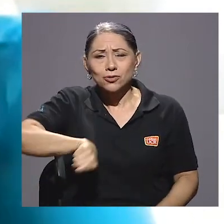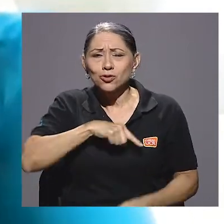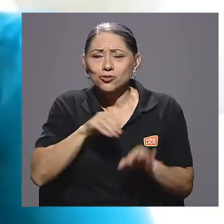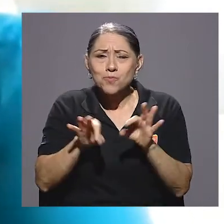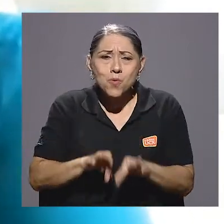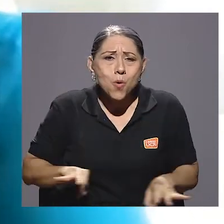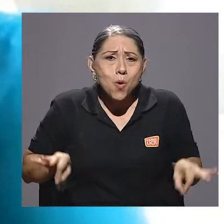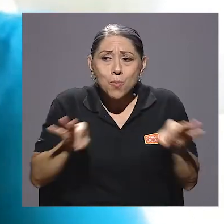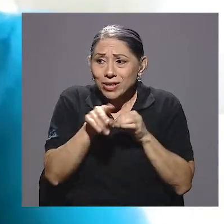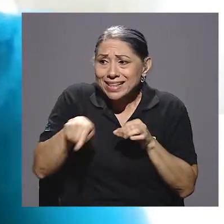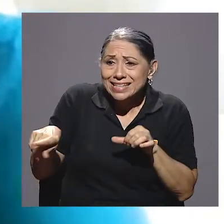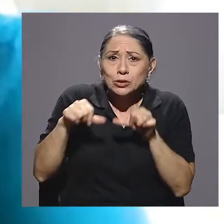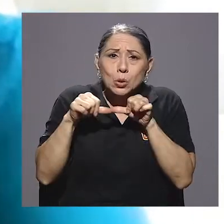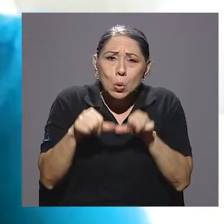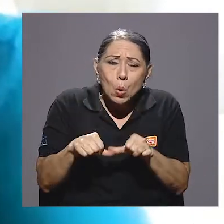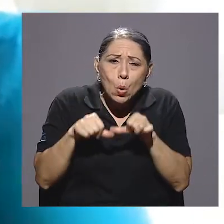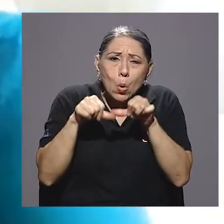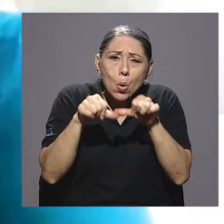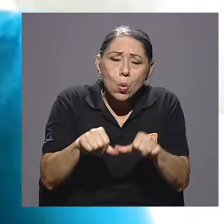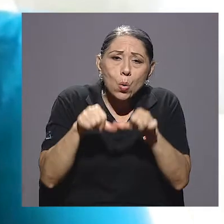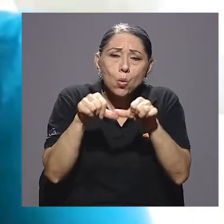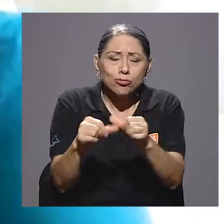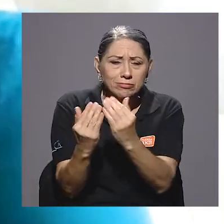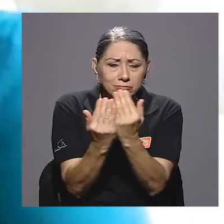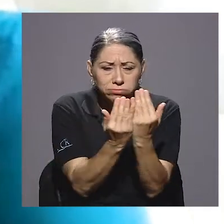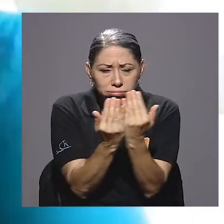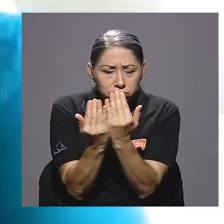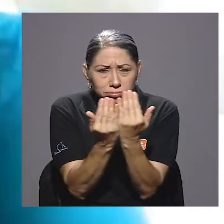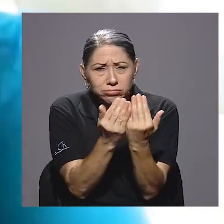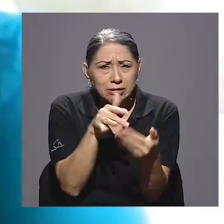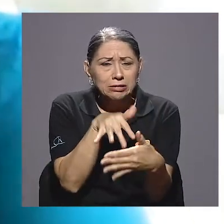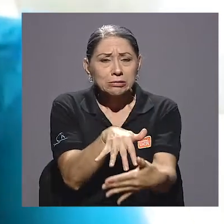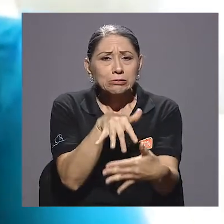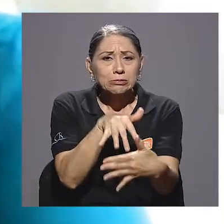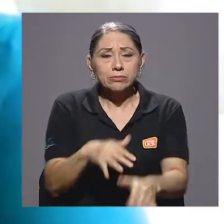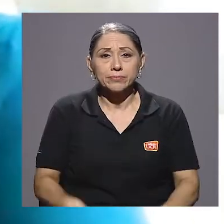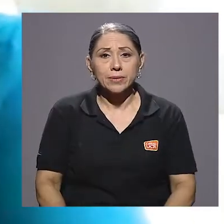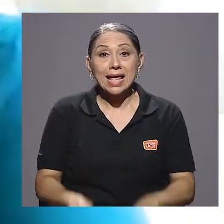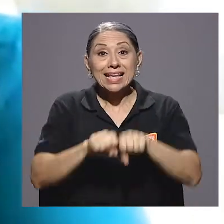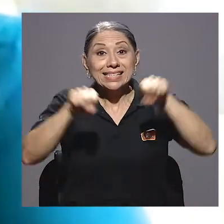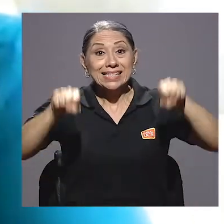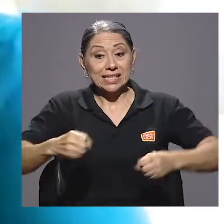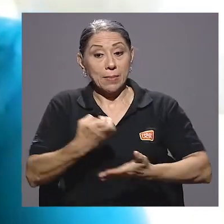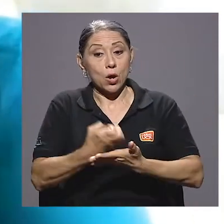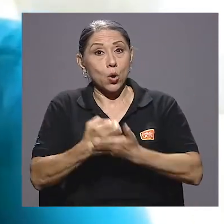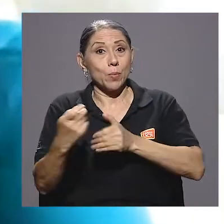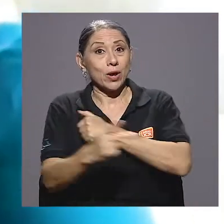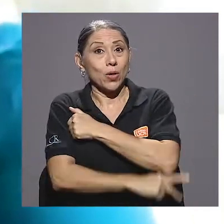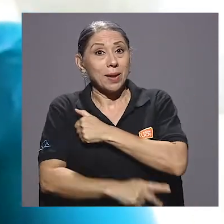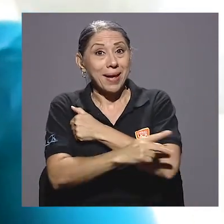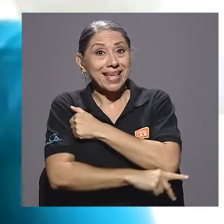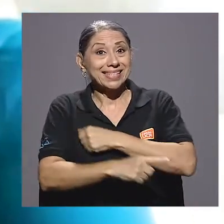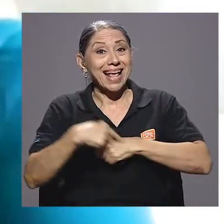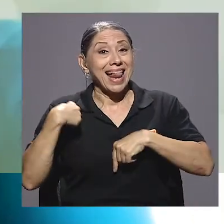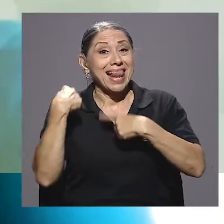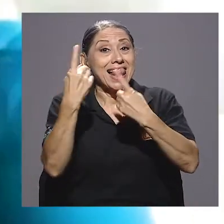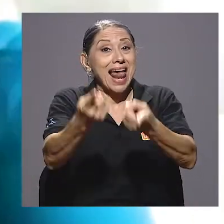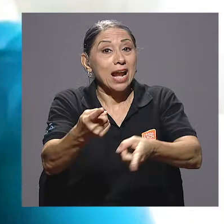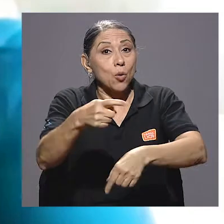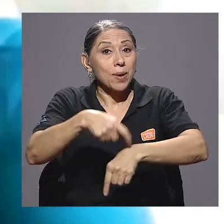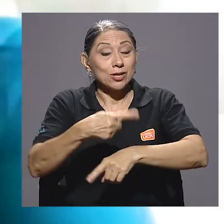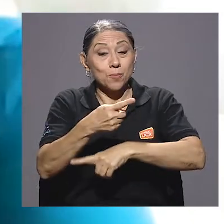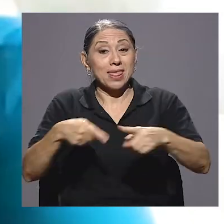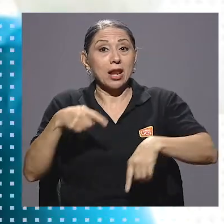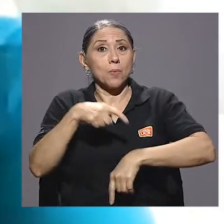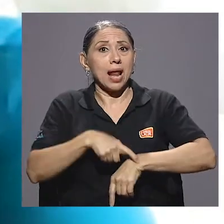es muy importante la permanencia, es muy nocivo para el sistema económico del país en el largo y mediano